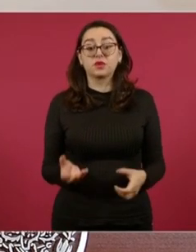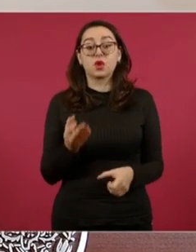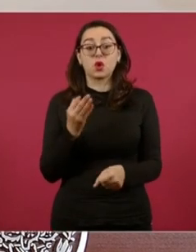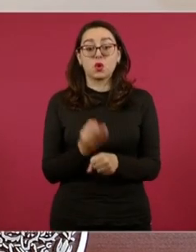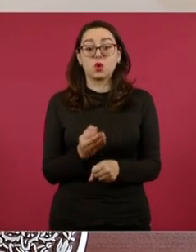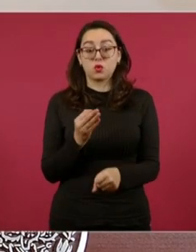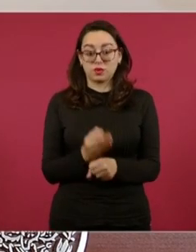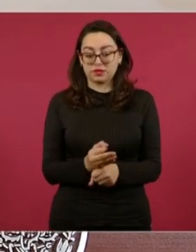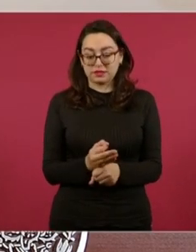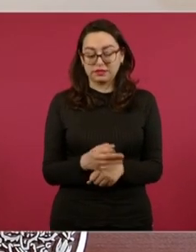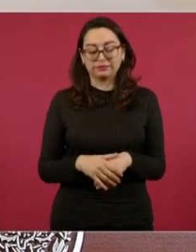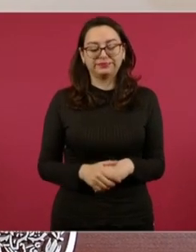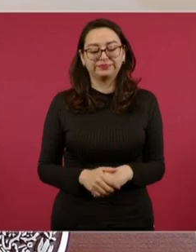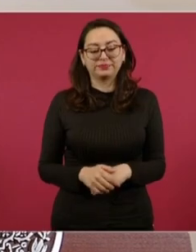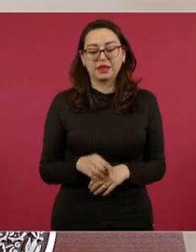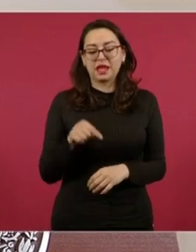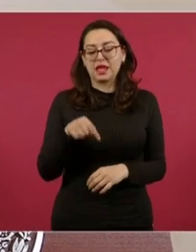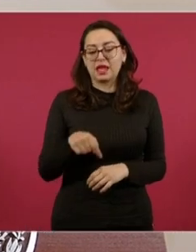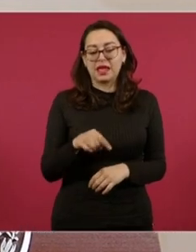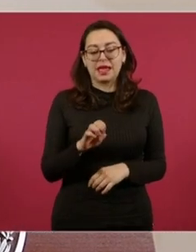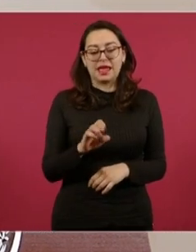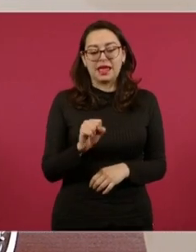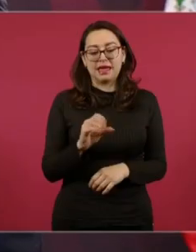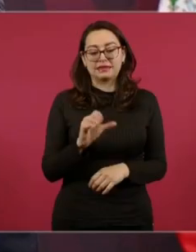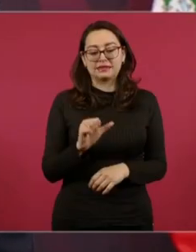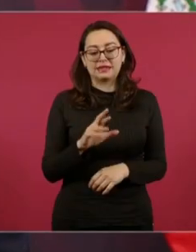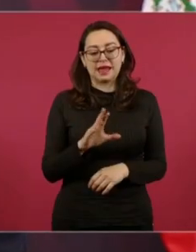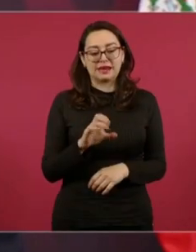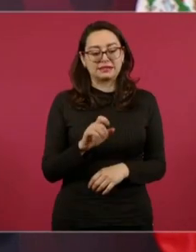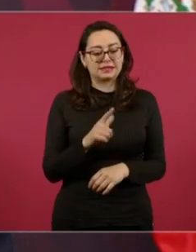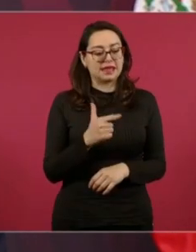no exagero, pero deben de estar trabajando